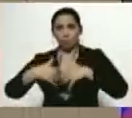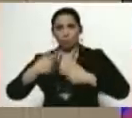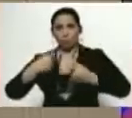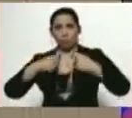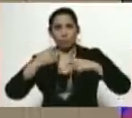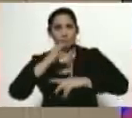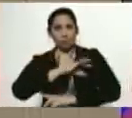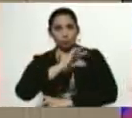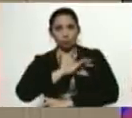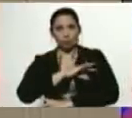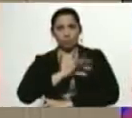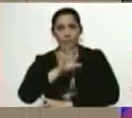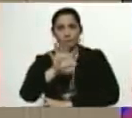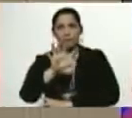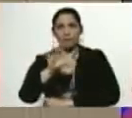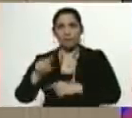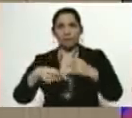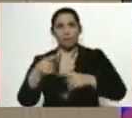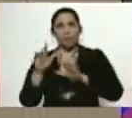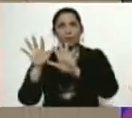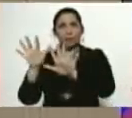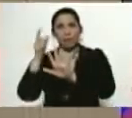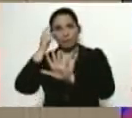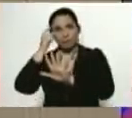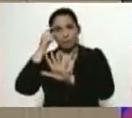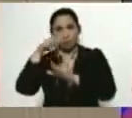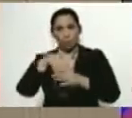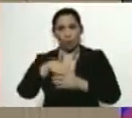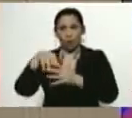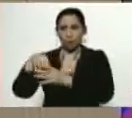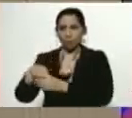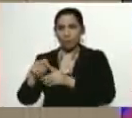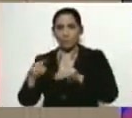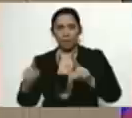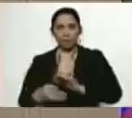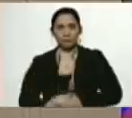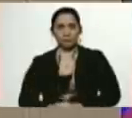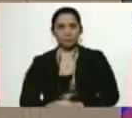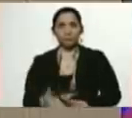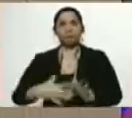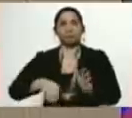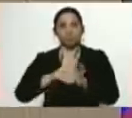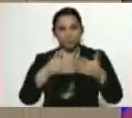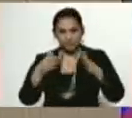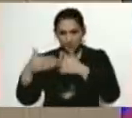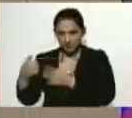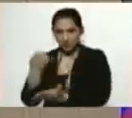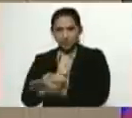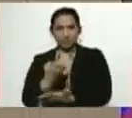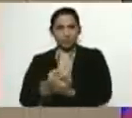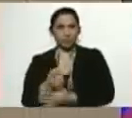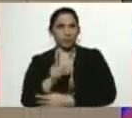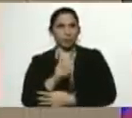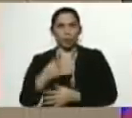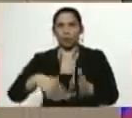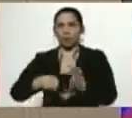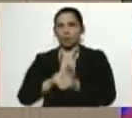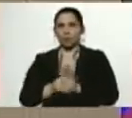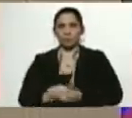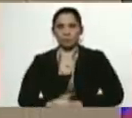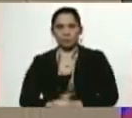comercial, social del país, y luego por 10 días en cuarentena para, reactivando la economía, no reactivemos